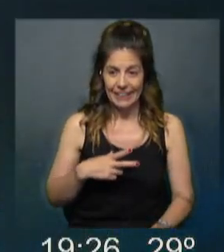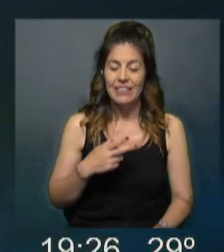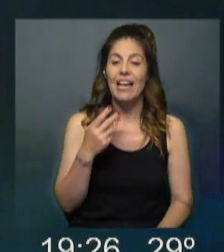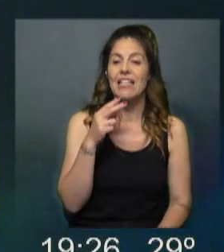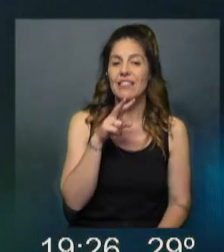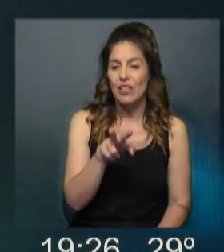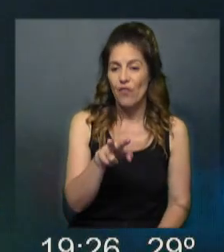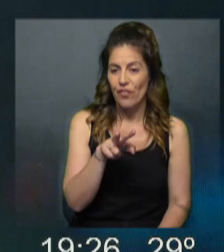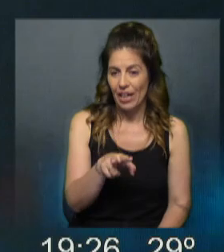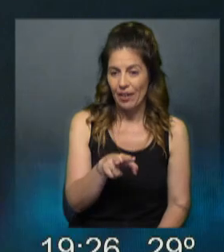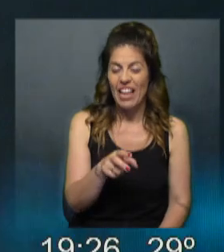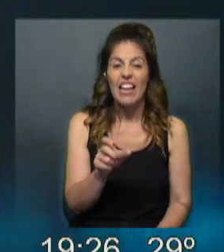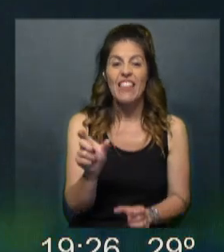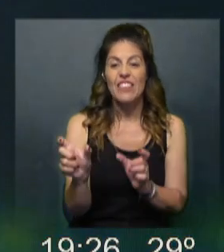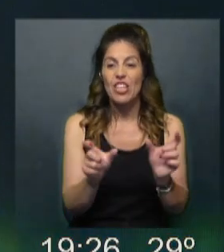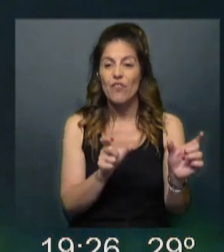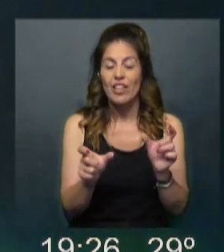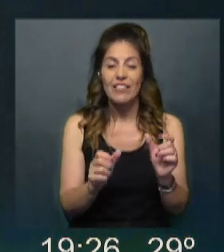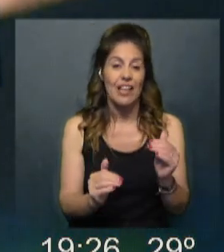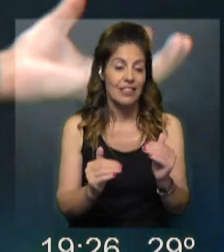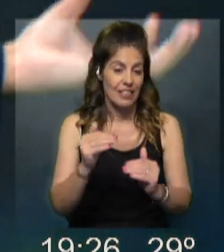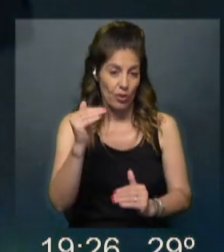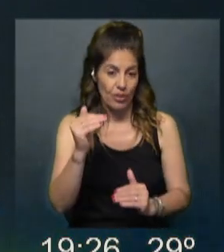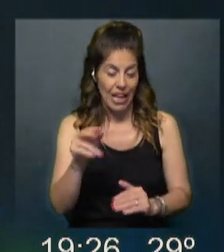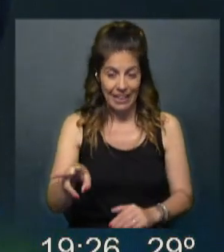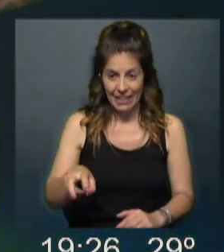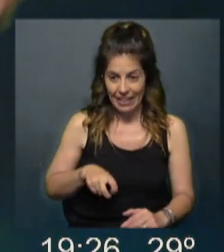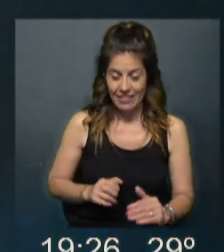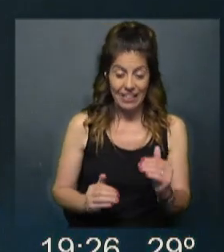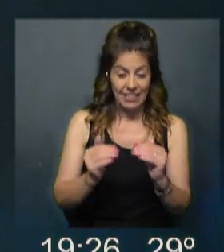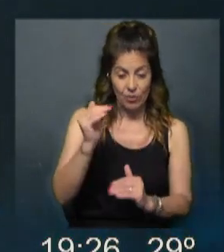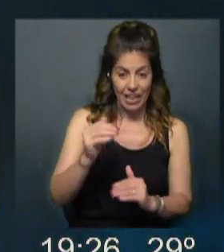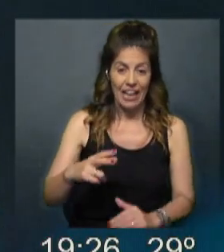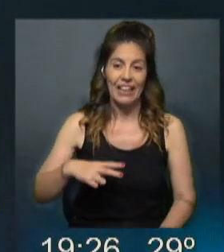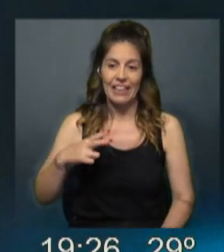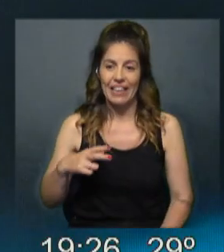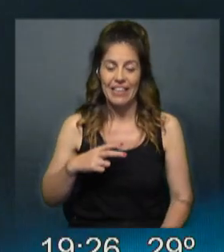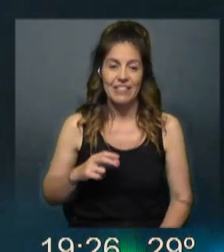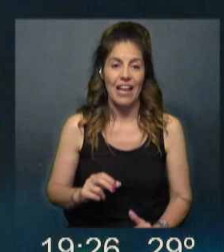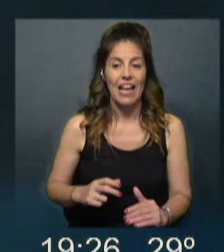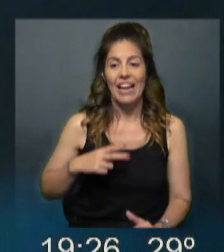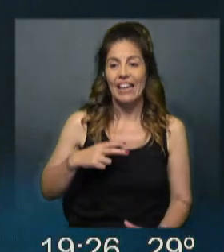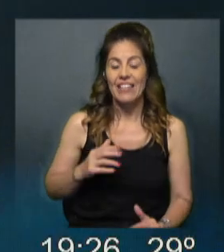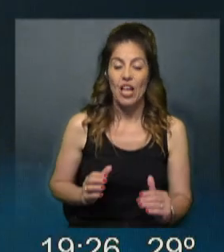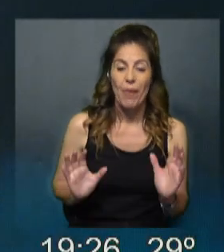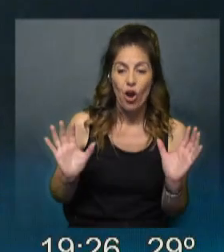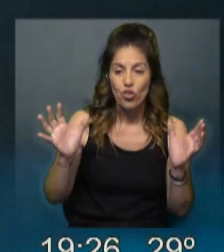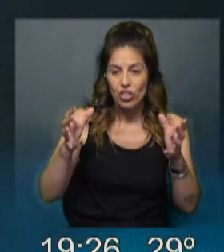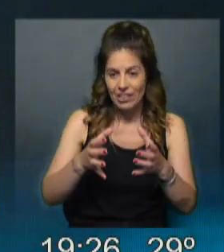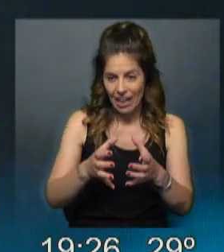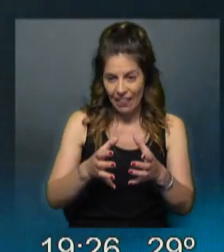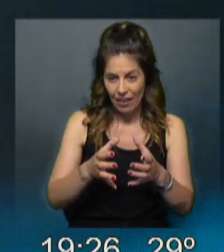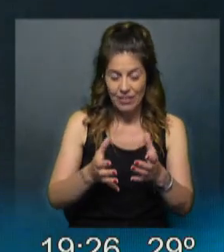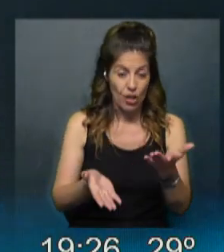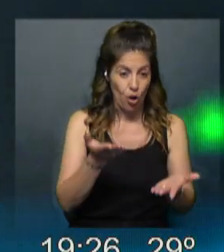bien esa dinámica y la diferencia que hay entre la desigualdad del ingreso Y de la riqueza la riqueza está mucho más concentrada que los ingresos